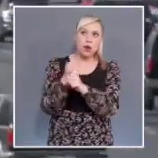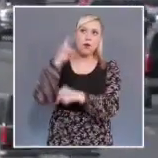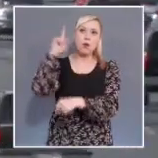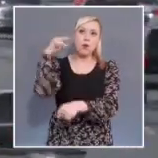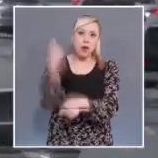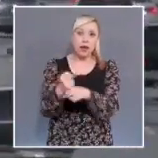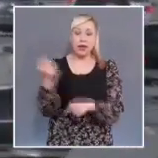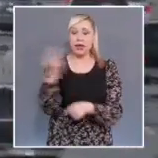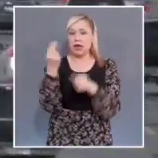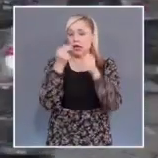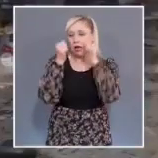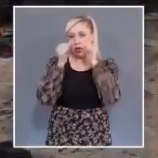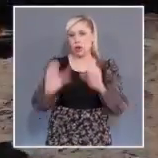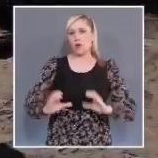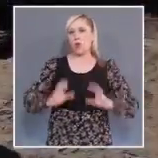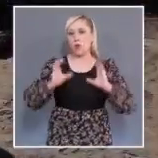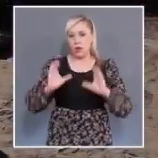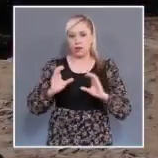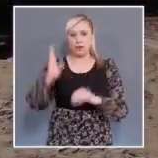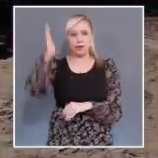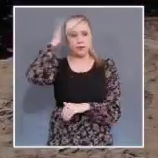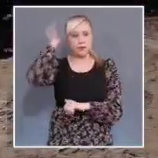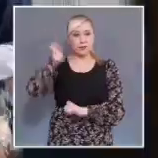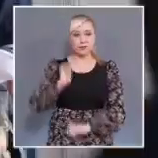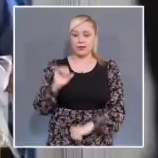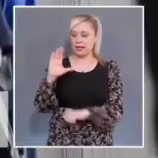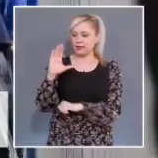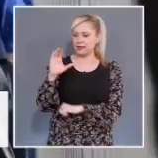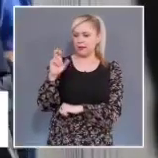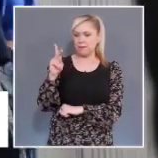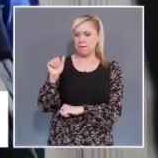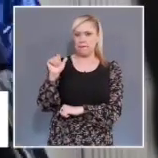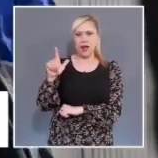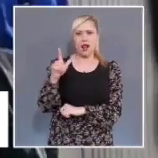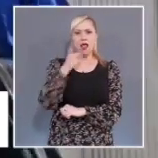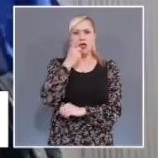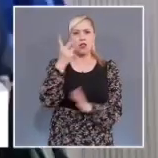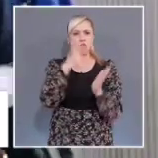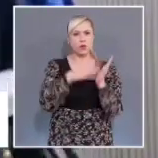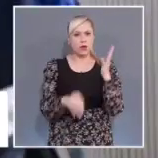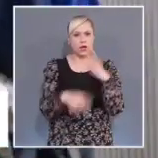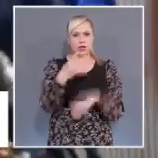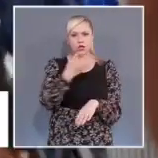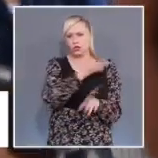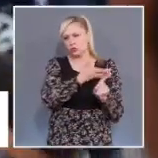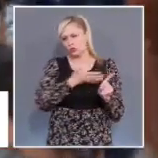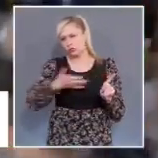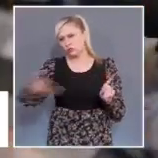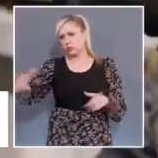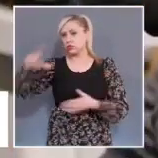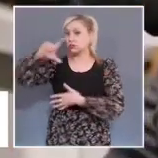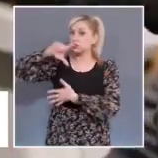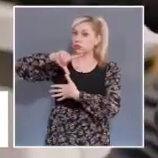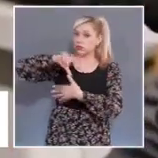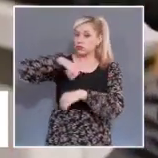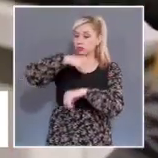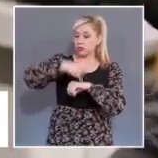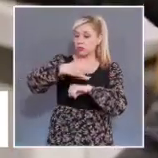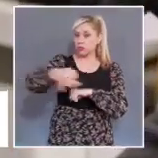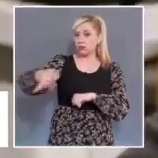de la CEPAL indicó que de 2014 a la fecha, a América Latina y el Caribe habrá crecido un promedio de tan